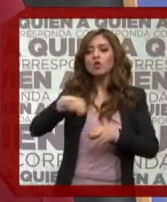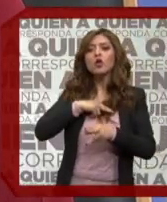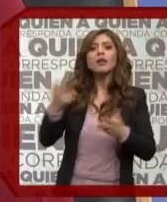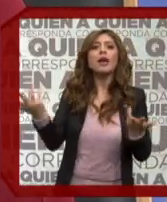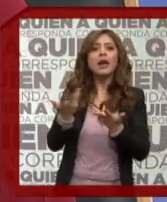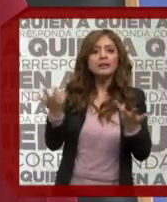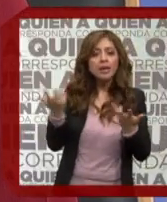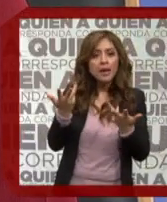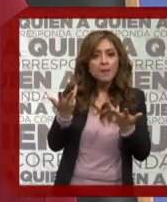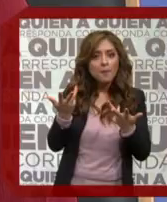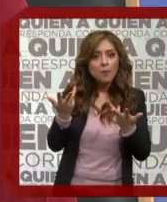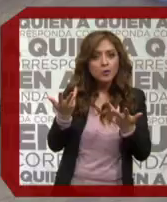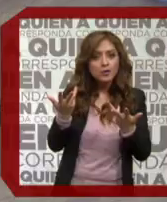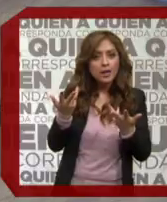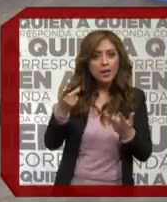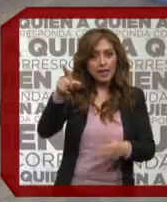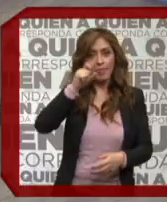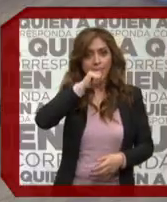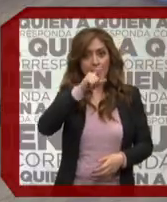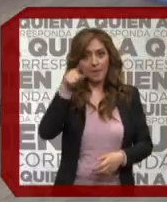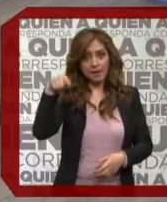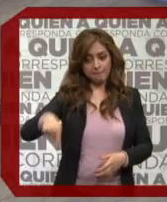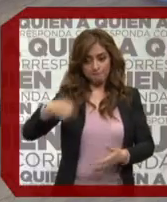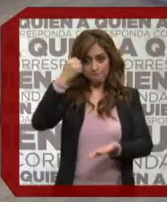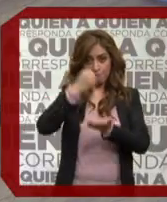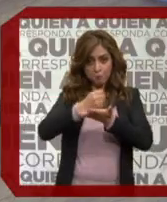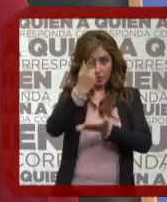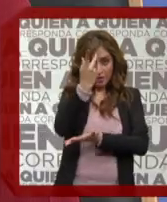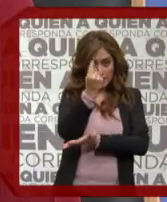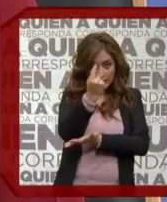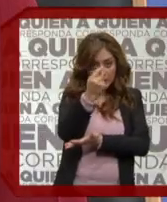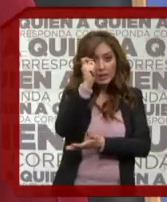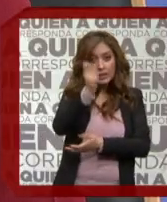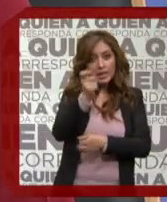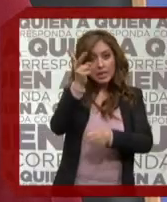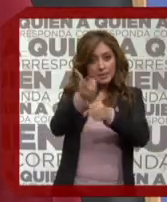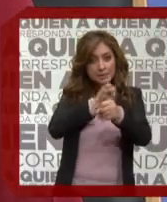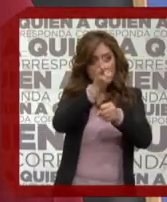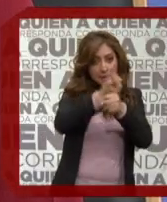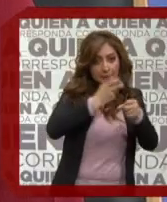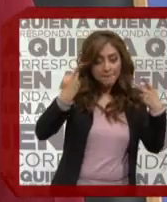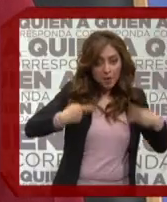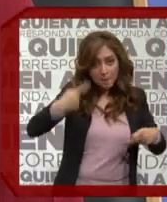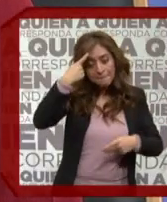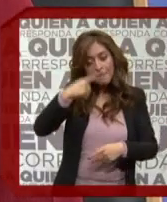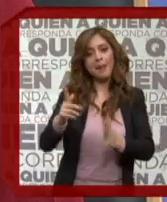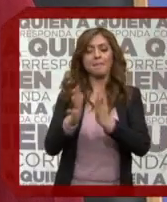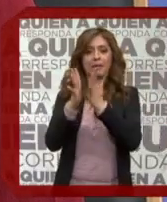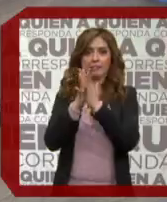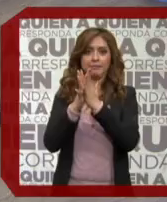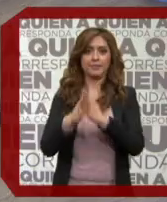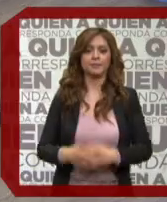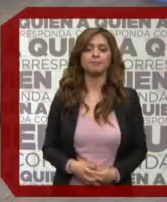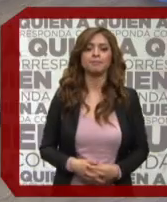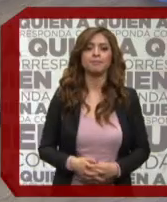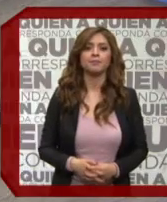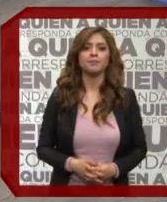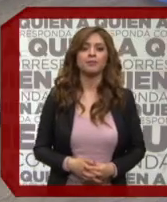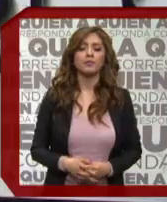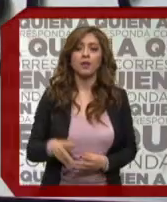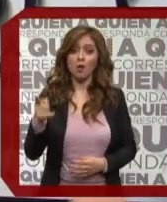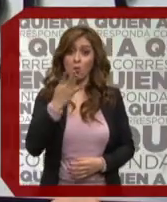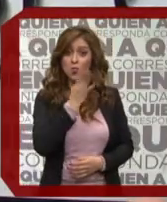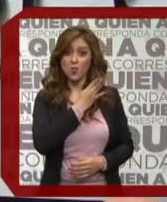y además a través de de tu medio podamos también invitar a la gente a participar. Las buenas noticias